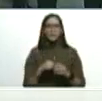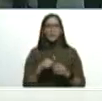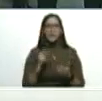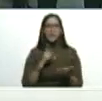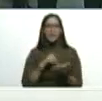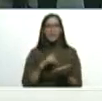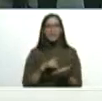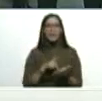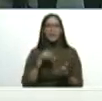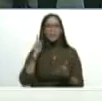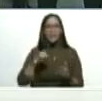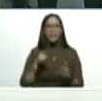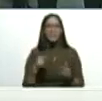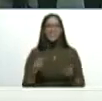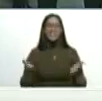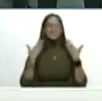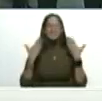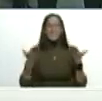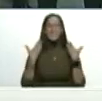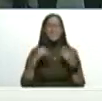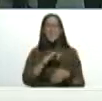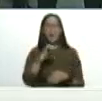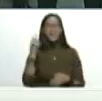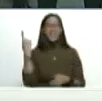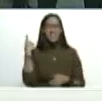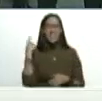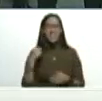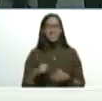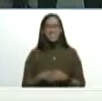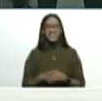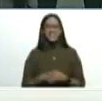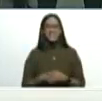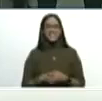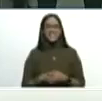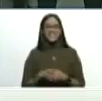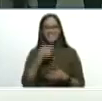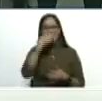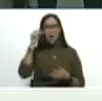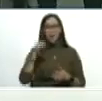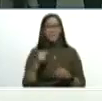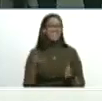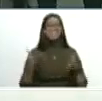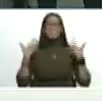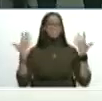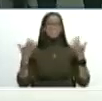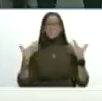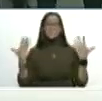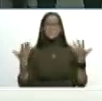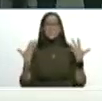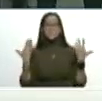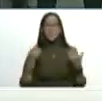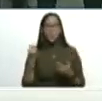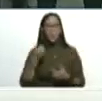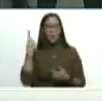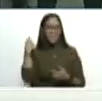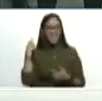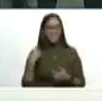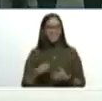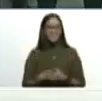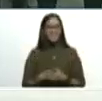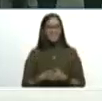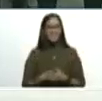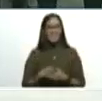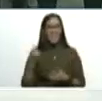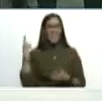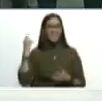también está tan fresco como ayer. Naún, está fresquecito como ayer. Ayer